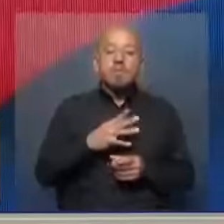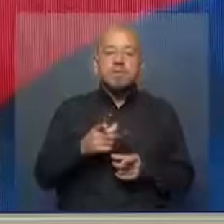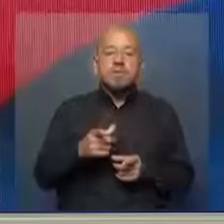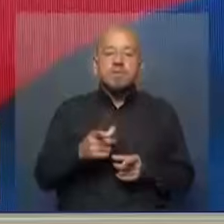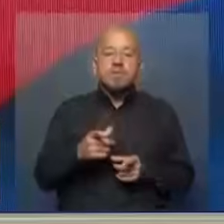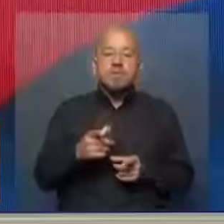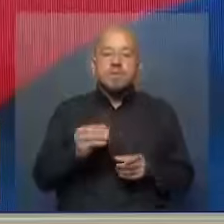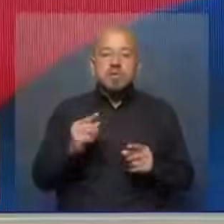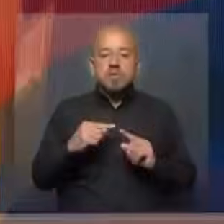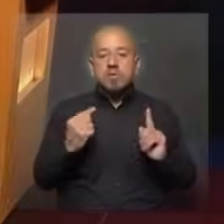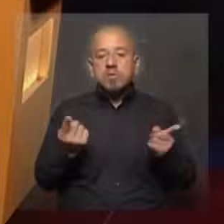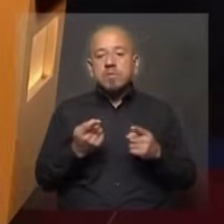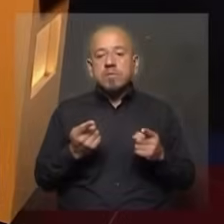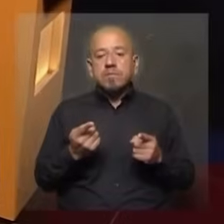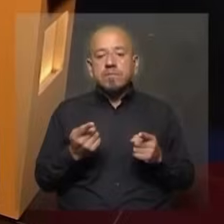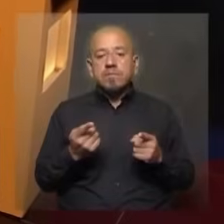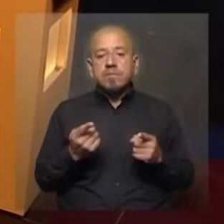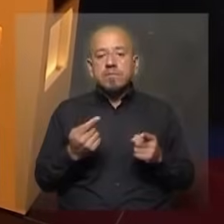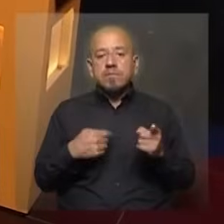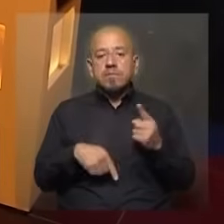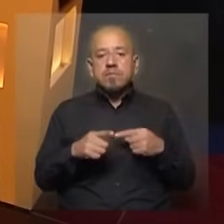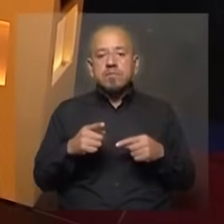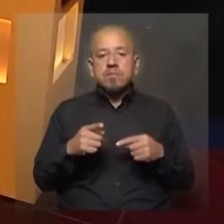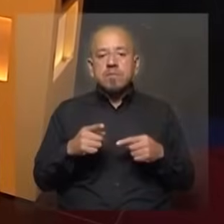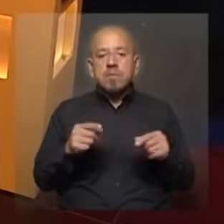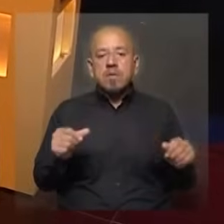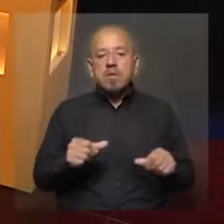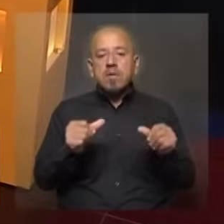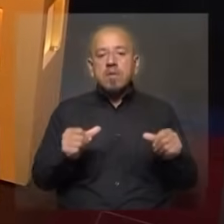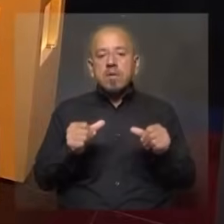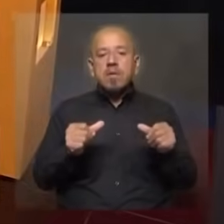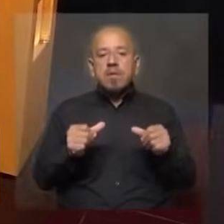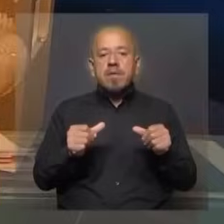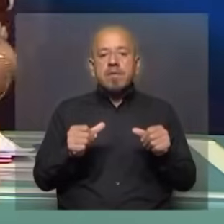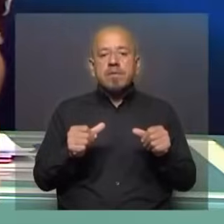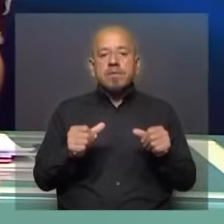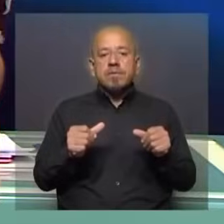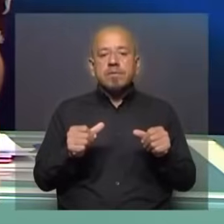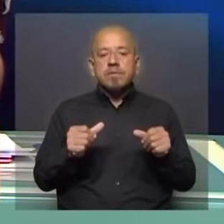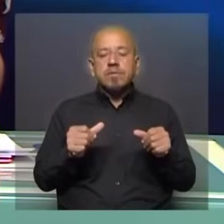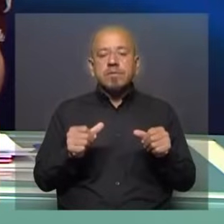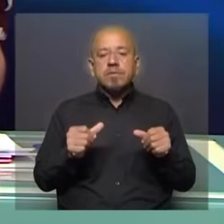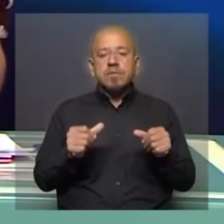cancha. Pensando en la pregunta que le hacía Jorge sobre la cuestión de enamorar, ¿no?